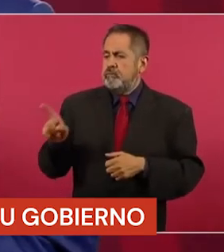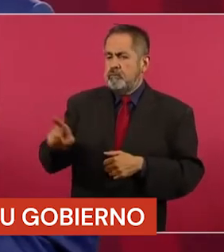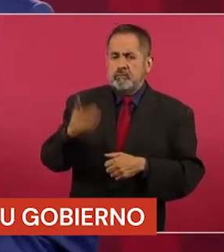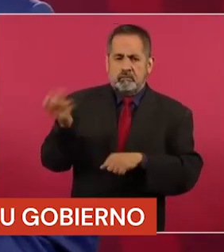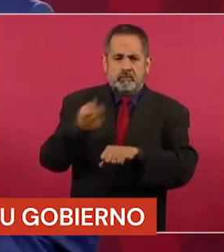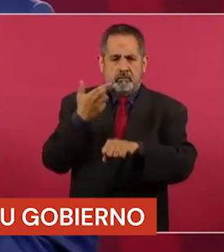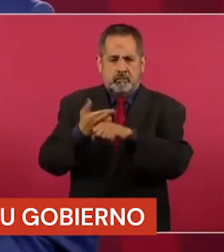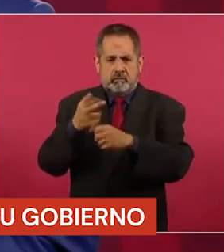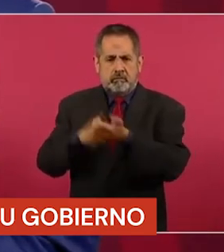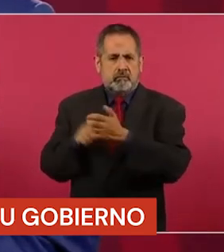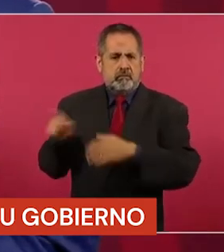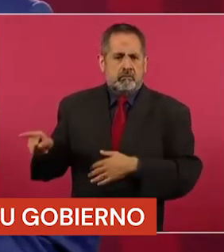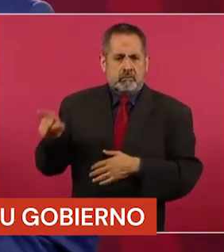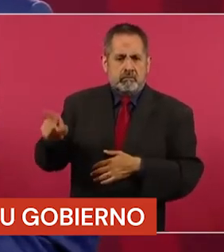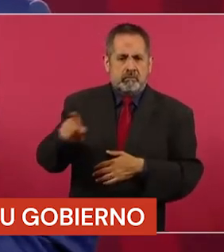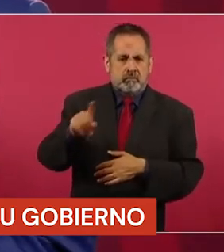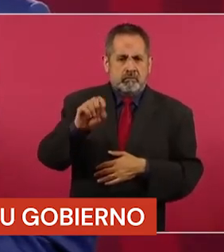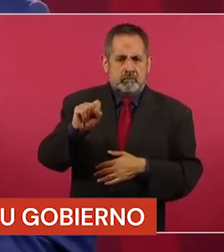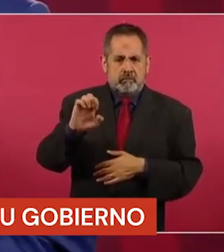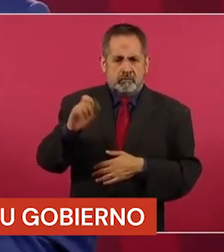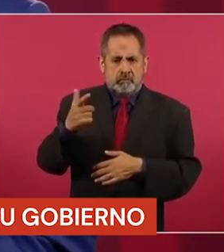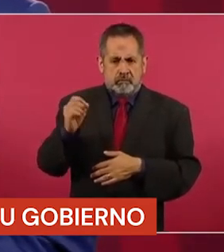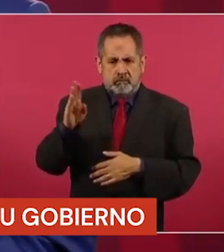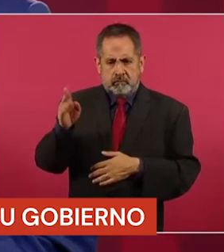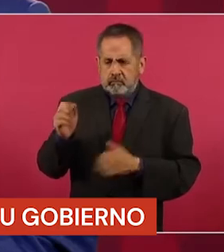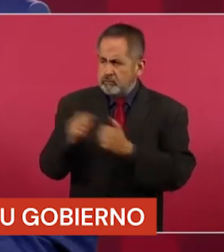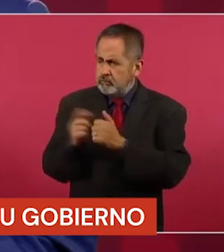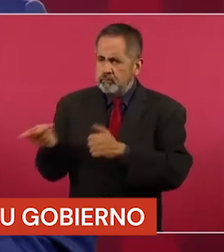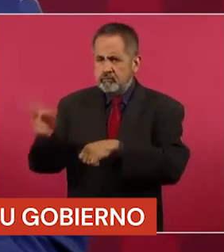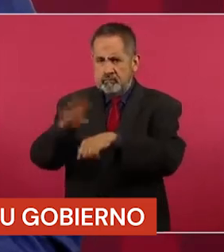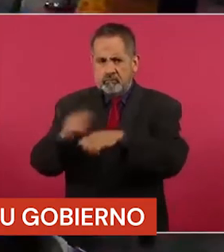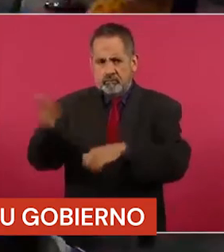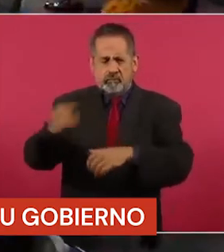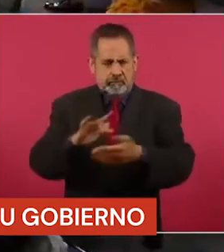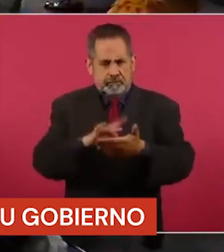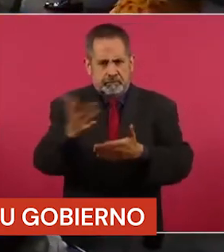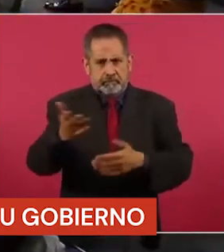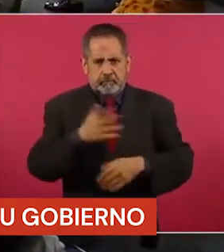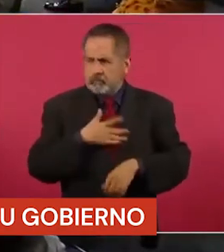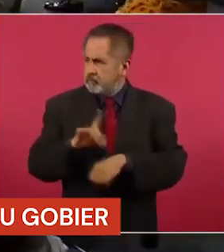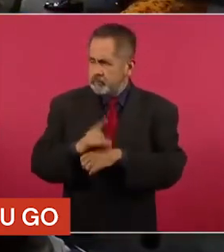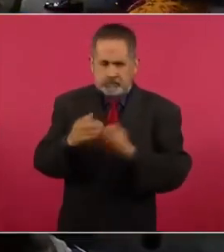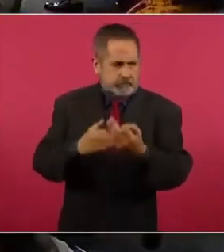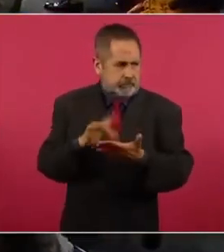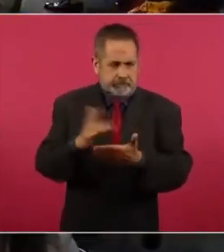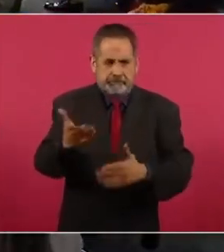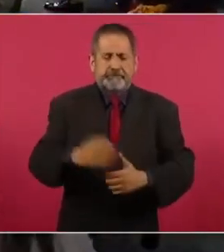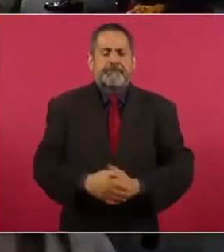Secretaría de Gobernación, si te parece. Gracias, presidente. Buenos días a todos.